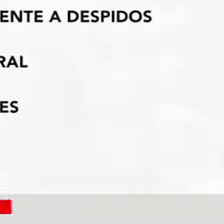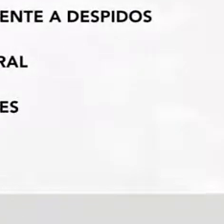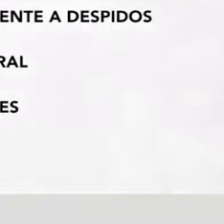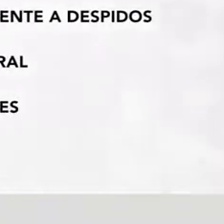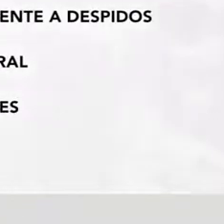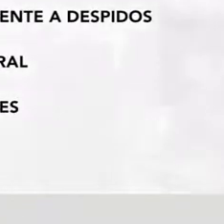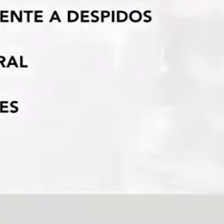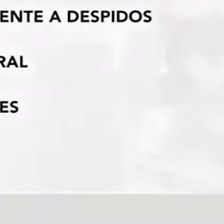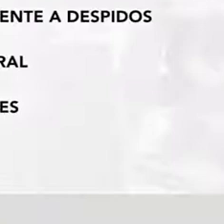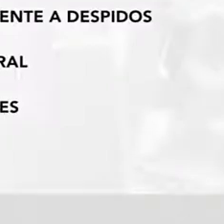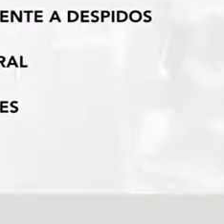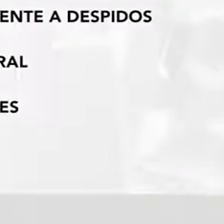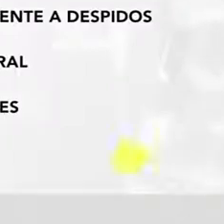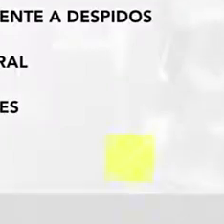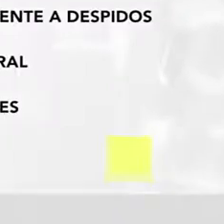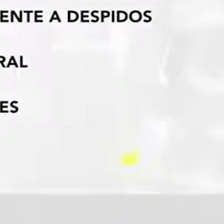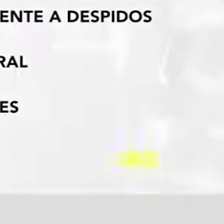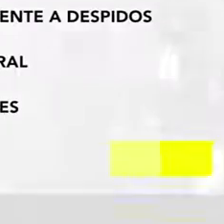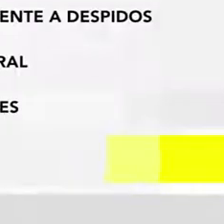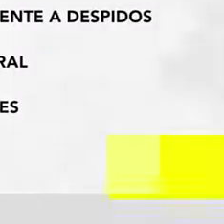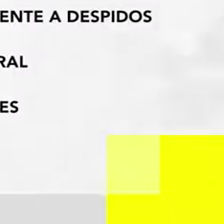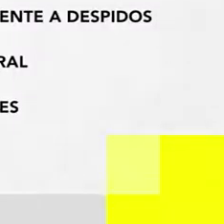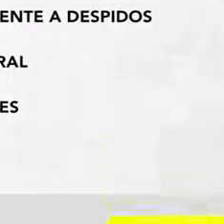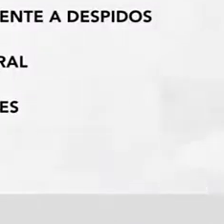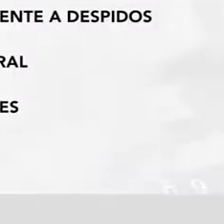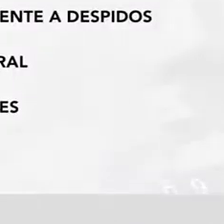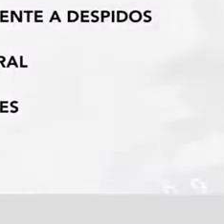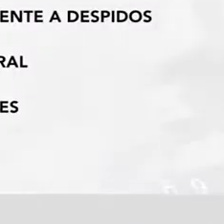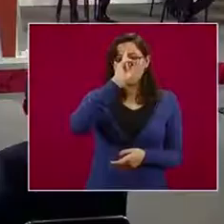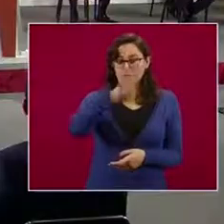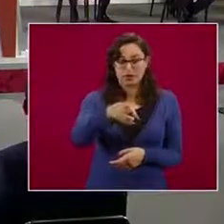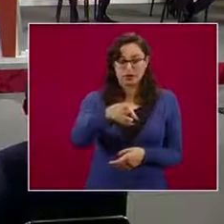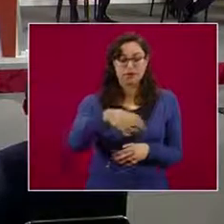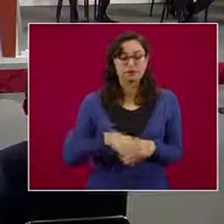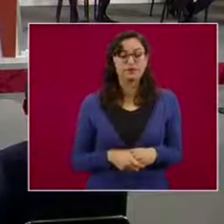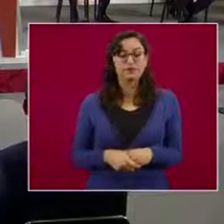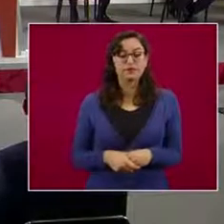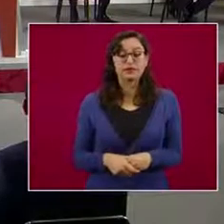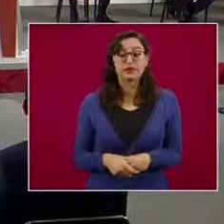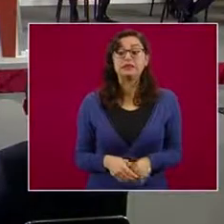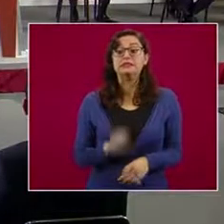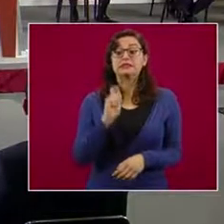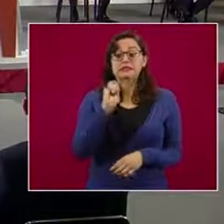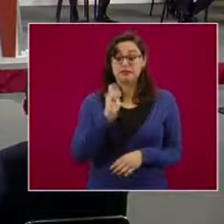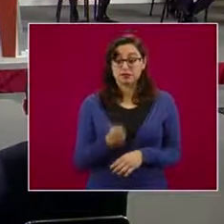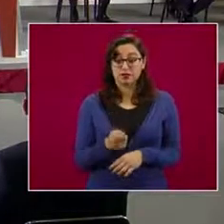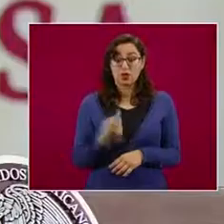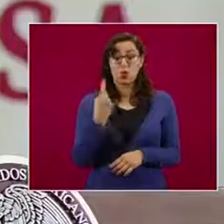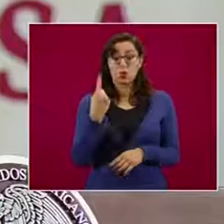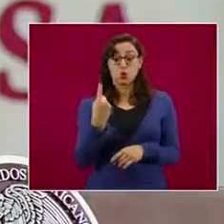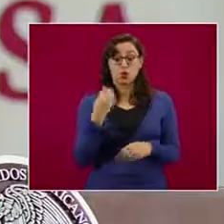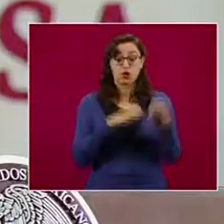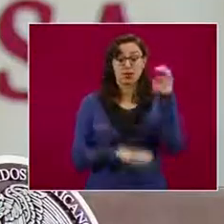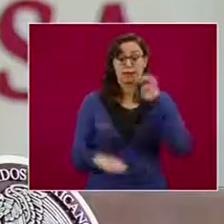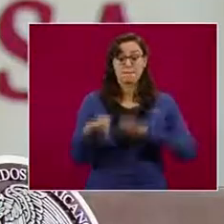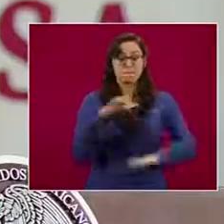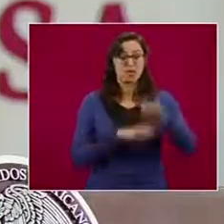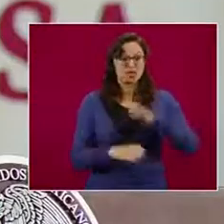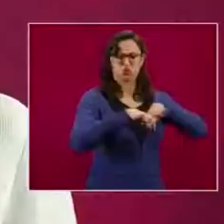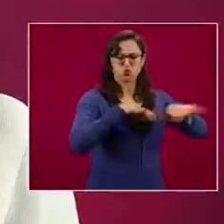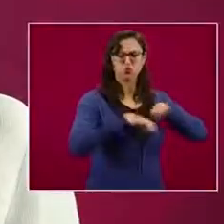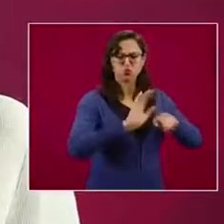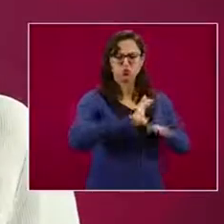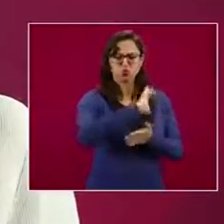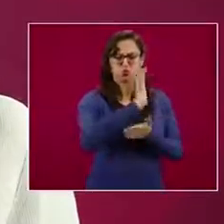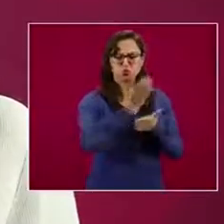en la relación laboral y no perciben reparto de utilidades. Pero veamos en qué consiste la reforma presidencial que ya está en